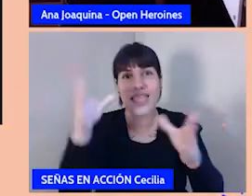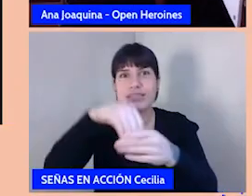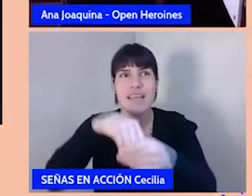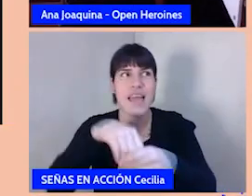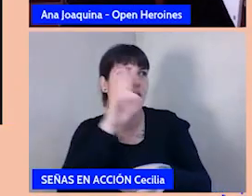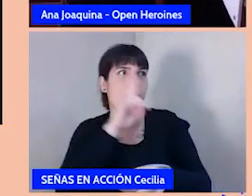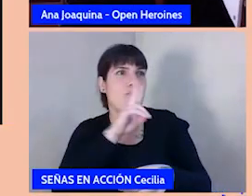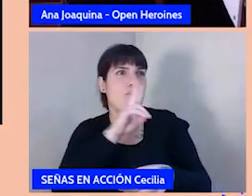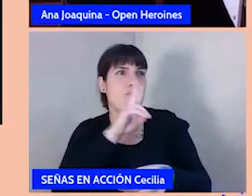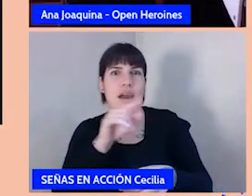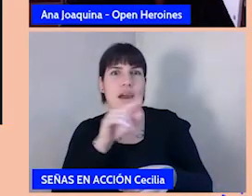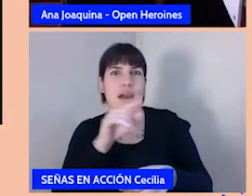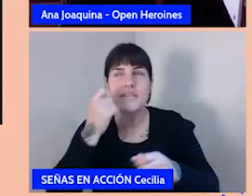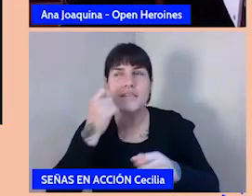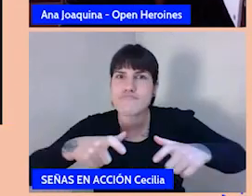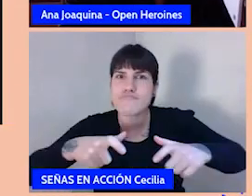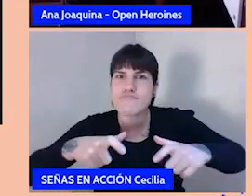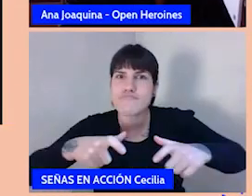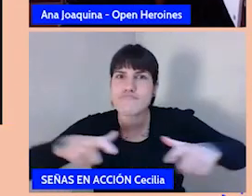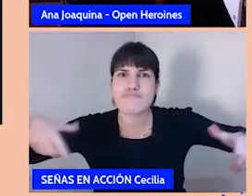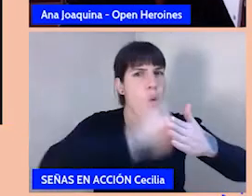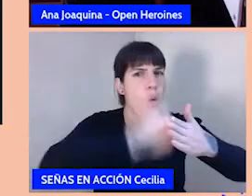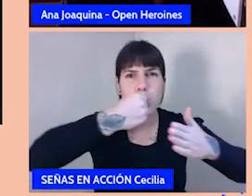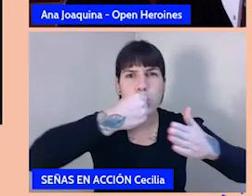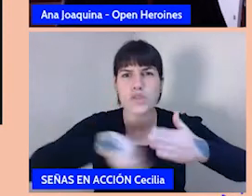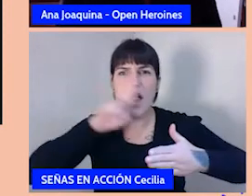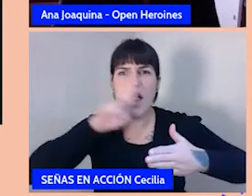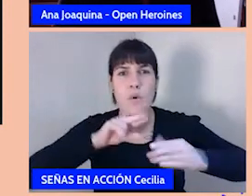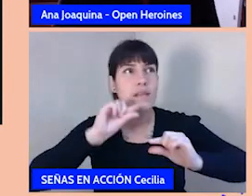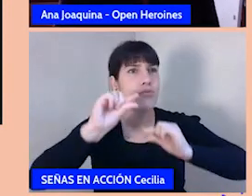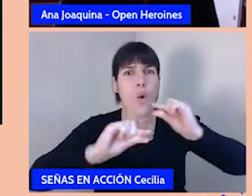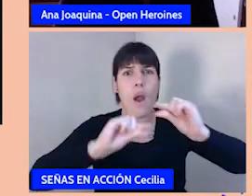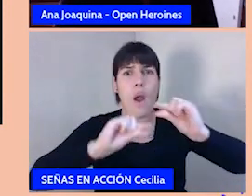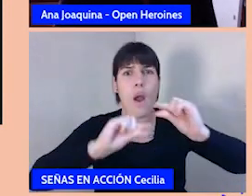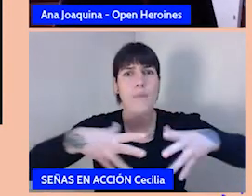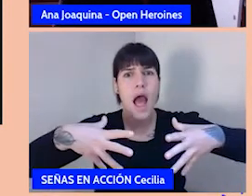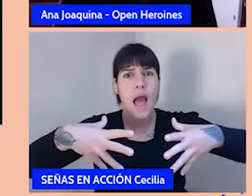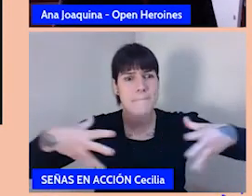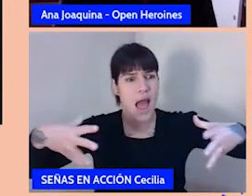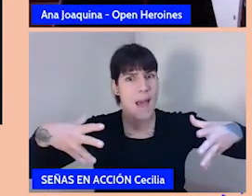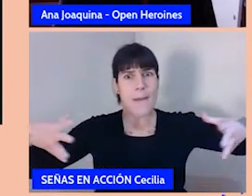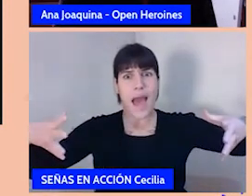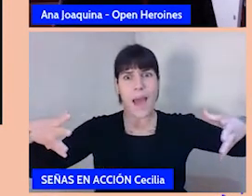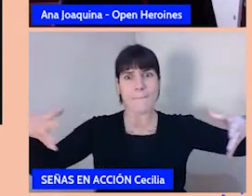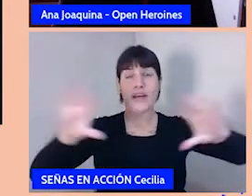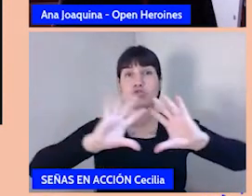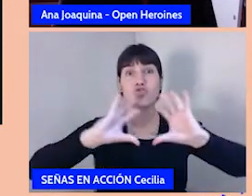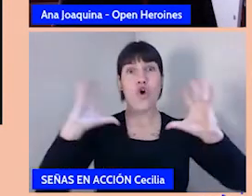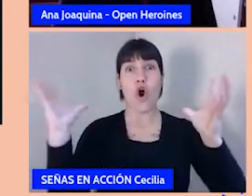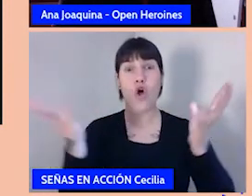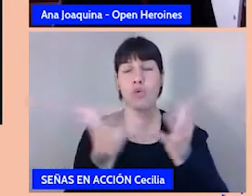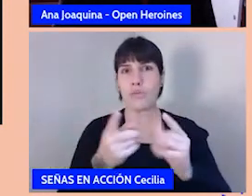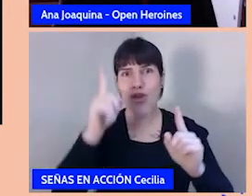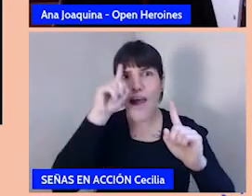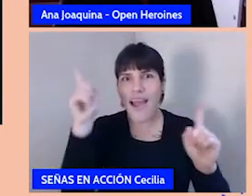creciendo muchísimo, lo cual es increíble. Las mujeres en las redes, en estas redes que por mucho tiempo